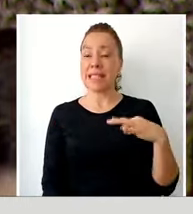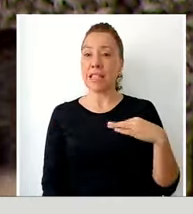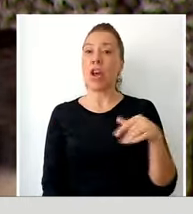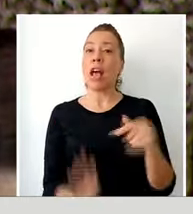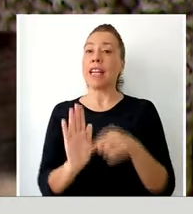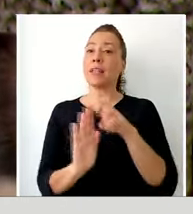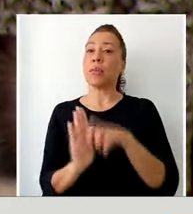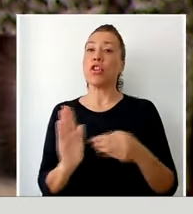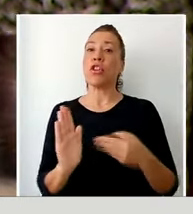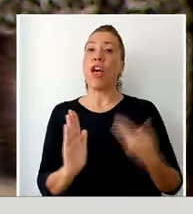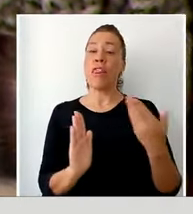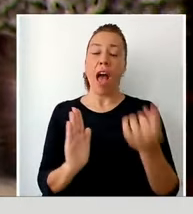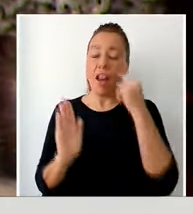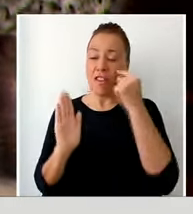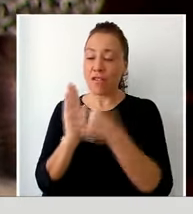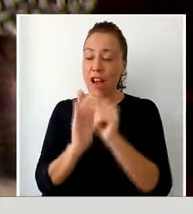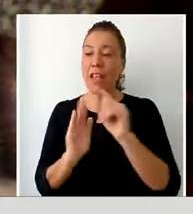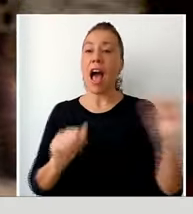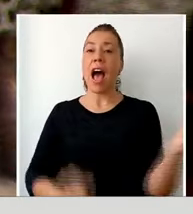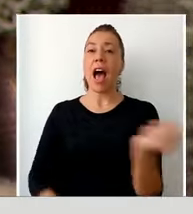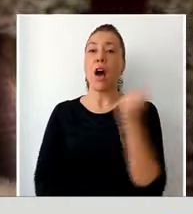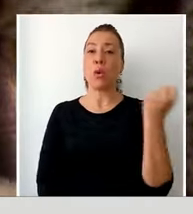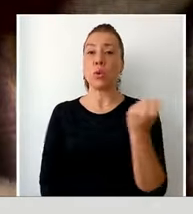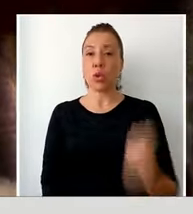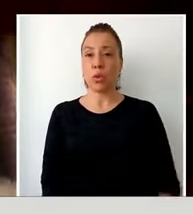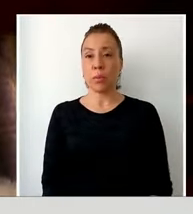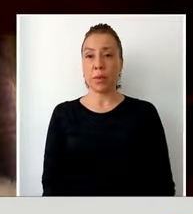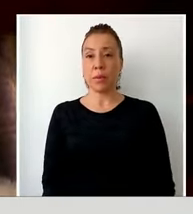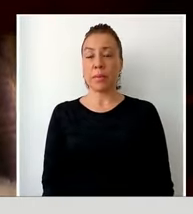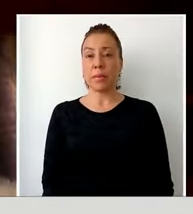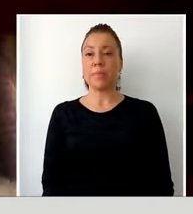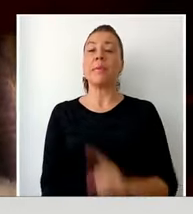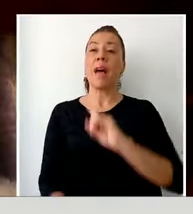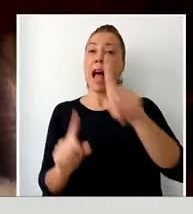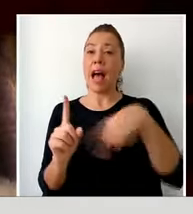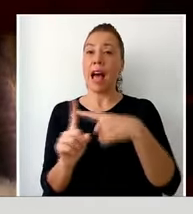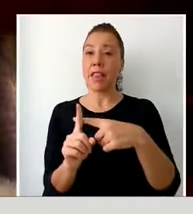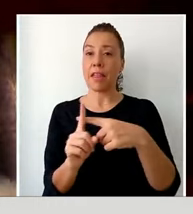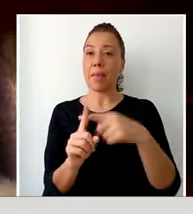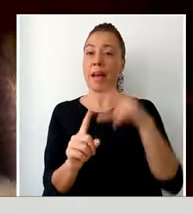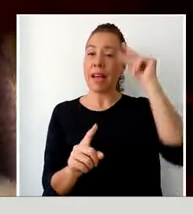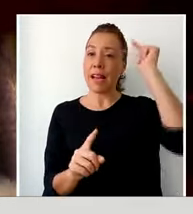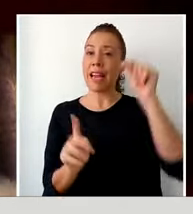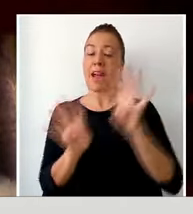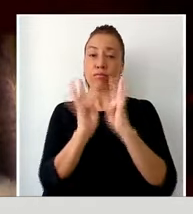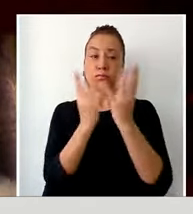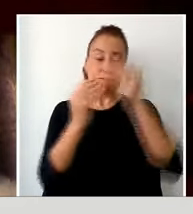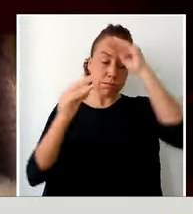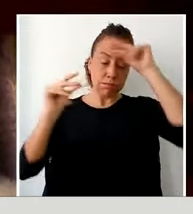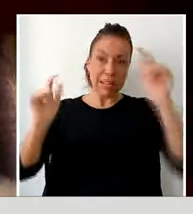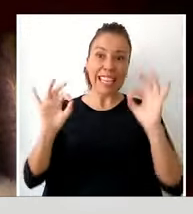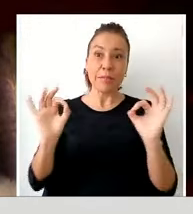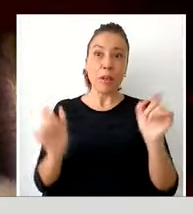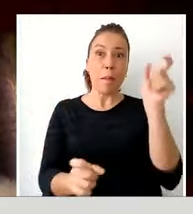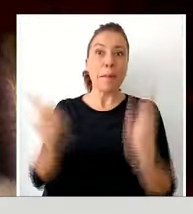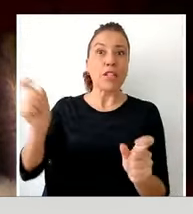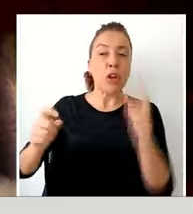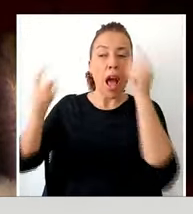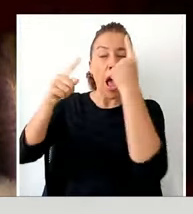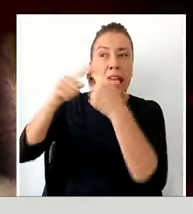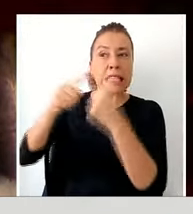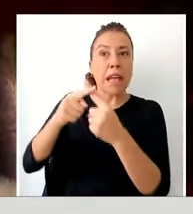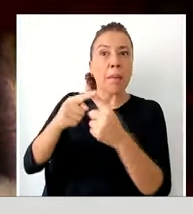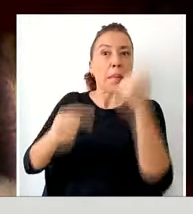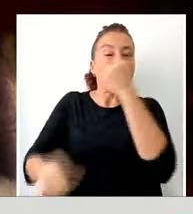legitimidad y autonomía adicionalmente se crea el panel de expertos en dopaje órgano colegiado independiente